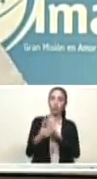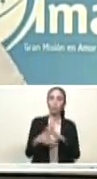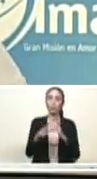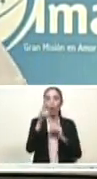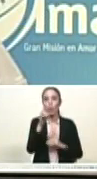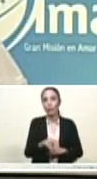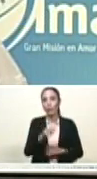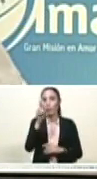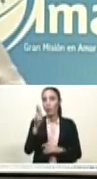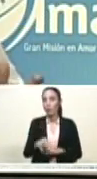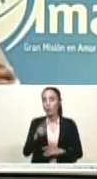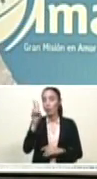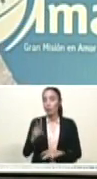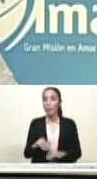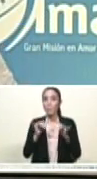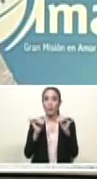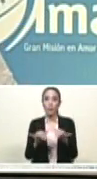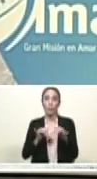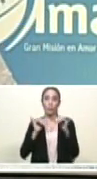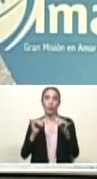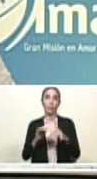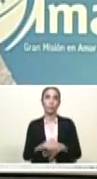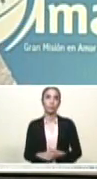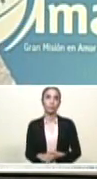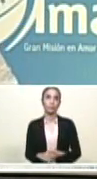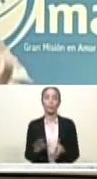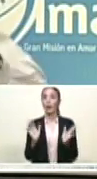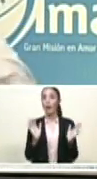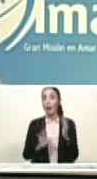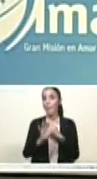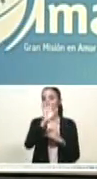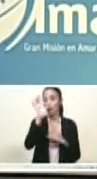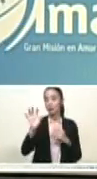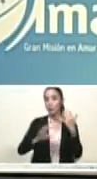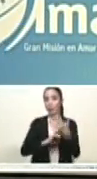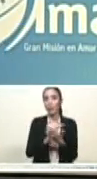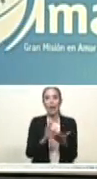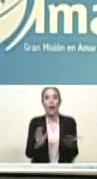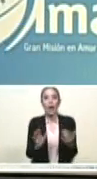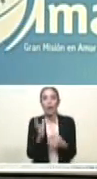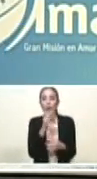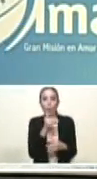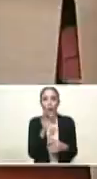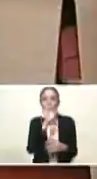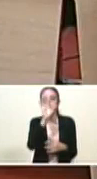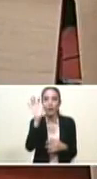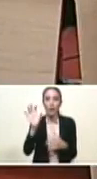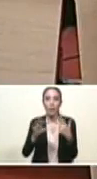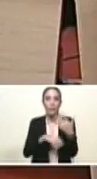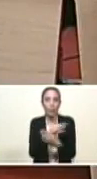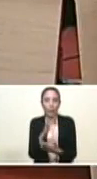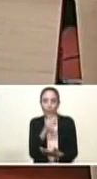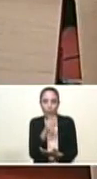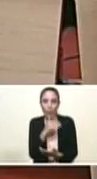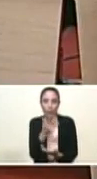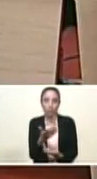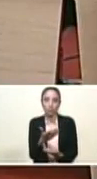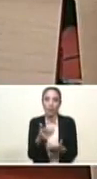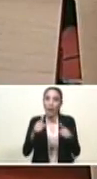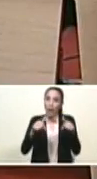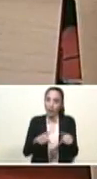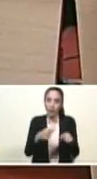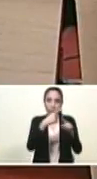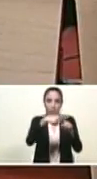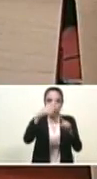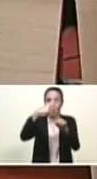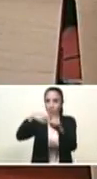Venezuela. Todos los países tienen problemas. Que me digan algún país que no tenga problemas. Ahora, nuestros problemas son muy diferentes de